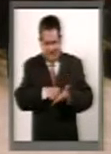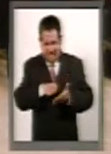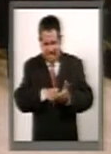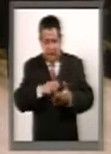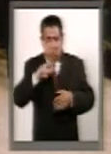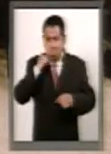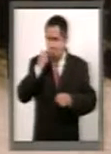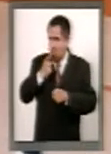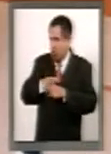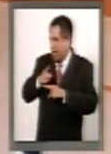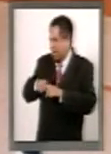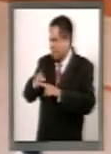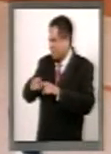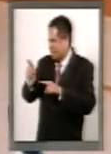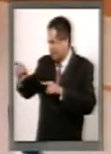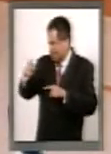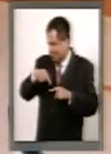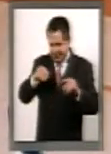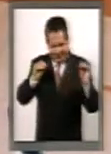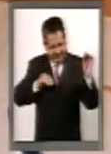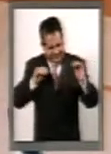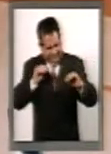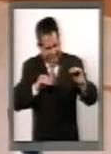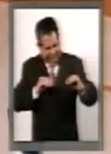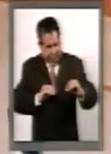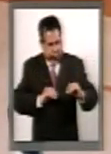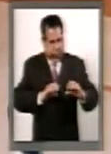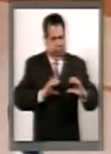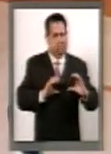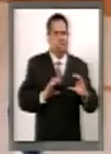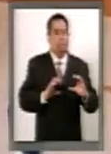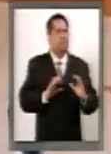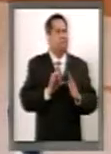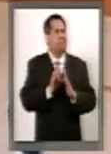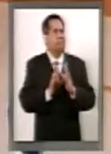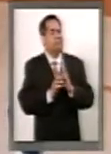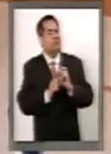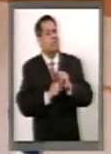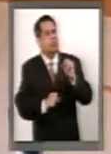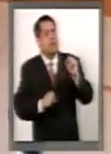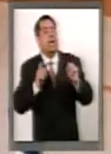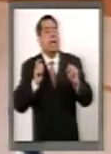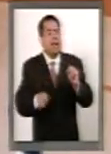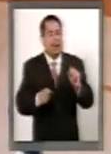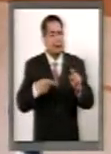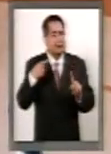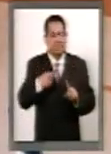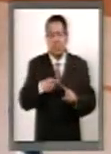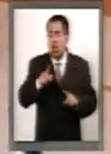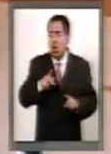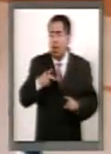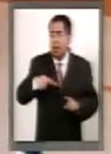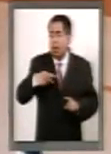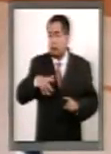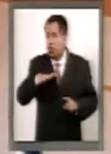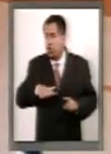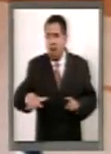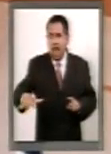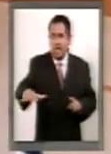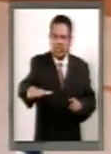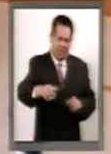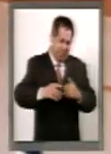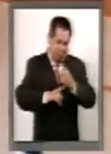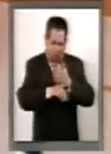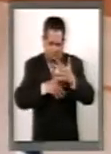voluntad colectiva, quizá el más significado, como es el que un pueblo se dé a sí mismo una